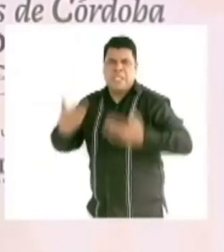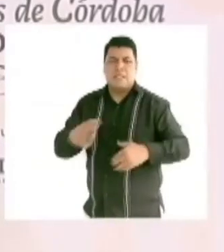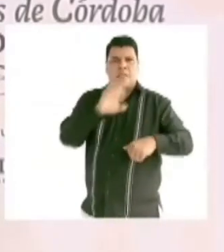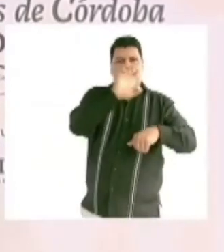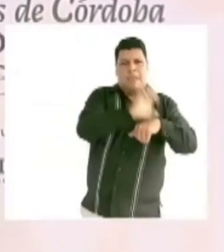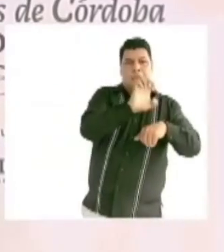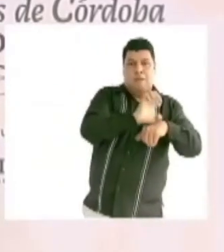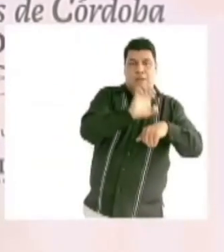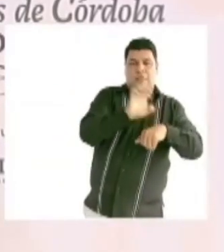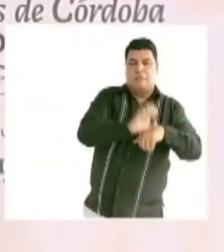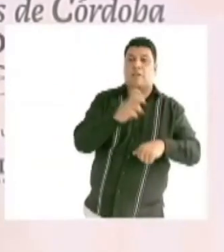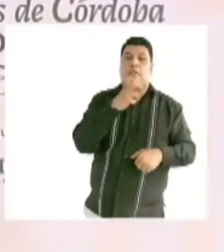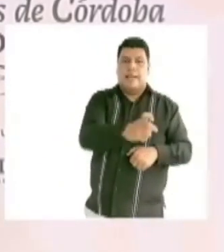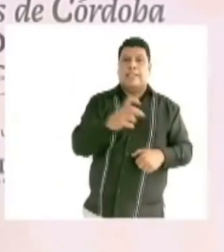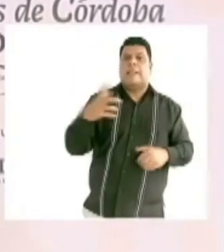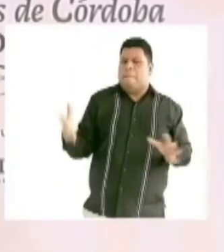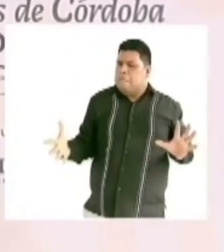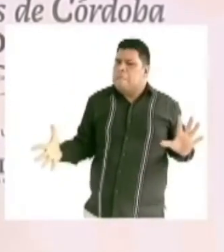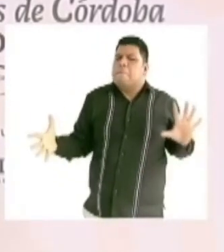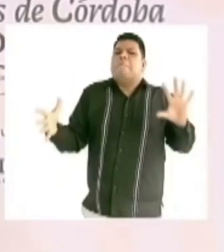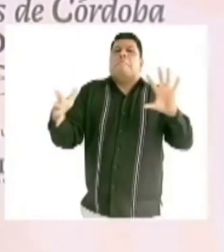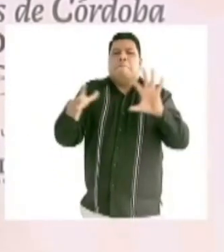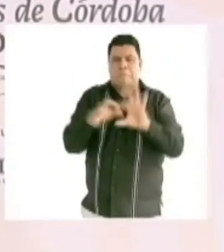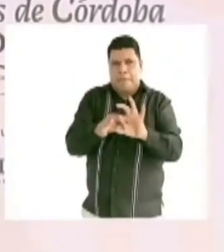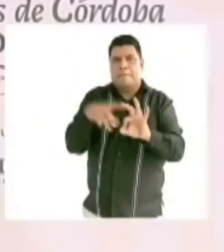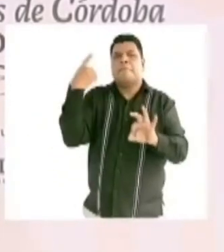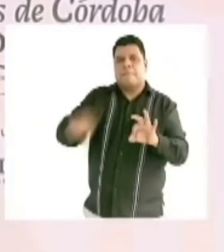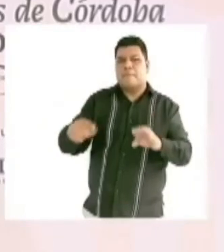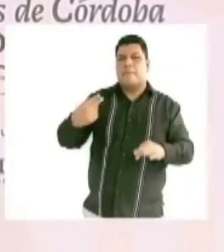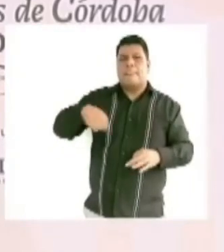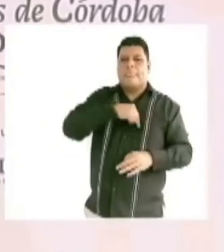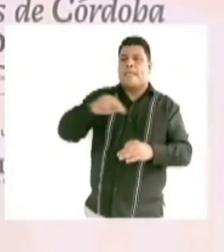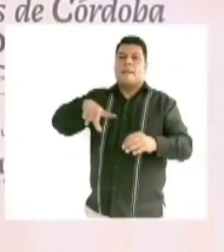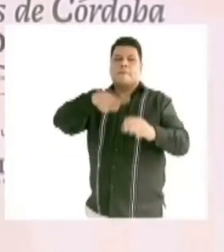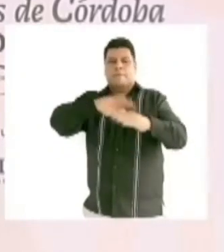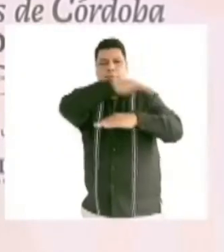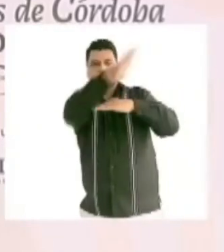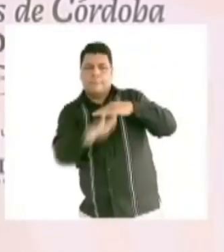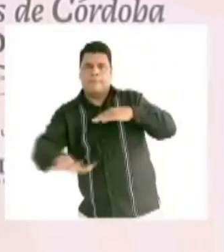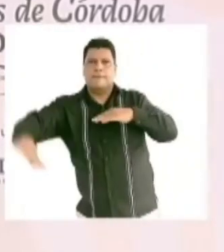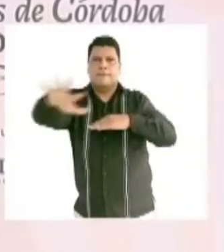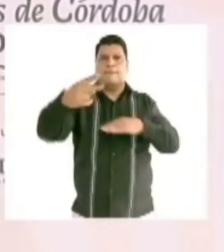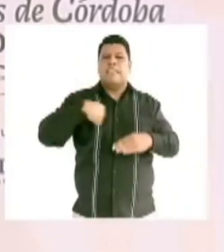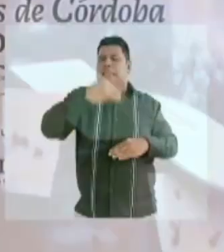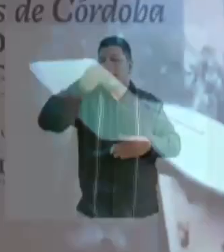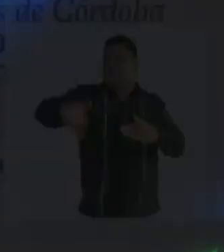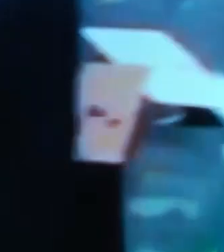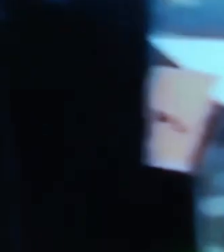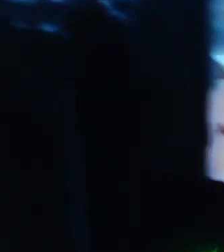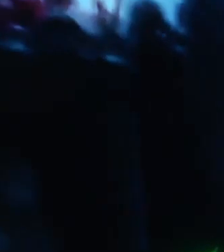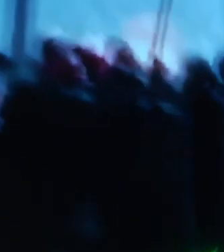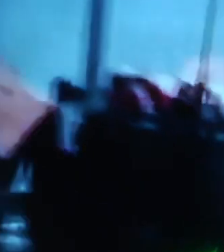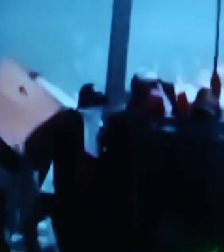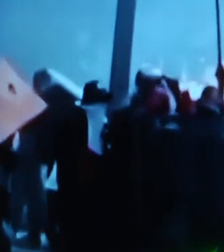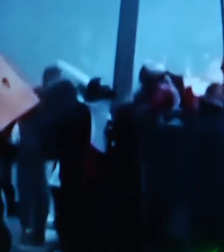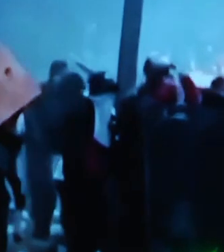Ecuador ingrese como miembro pleno de la Alianza del Pacífico en muy corto plazo.